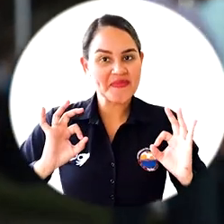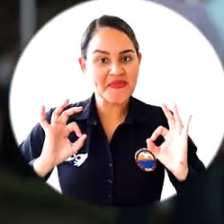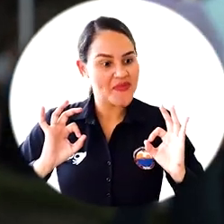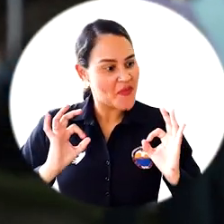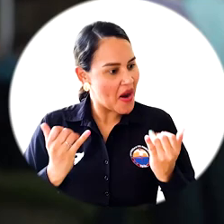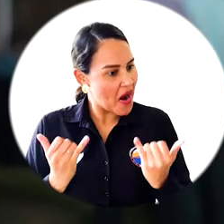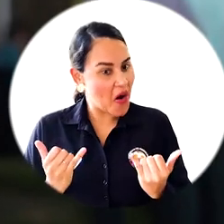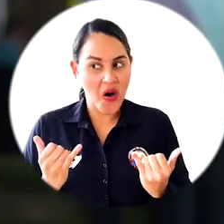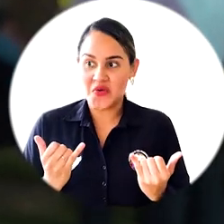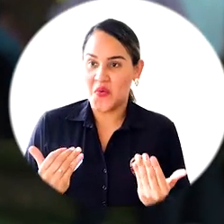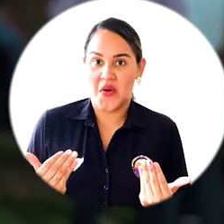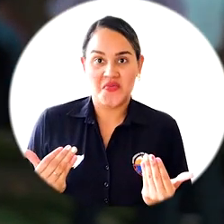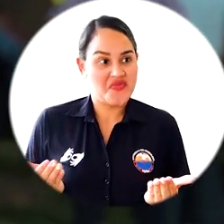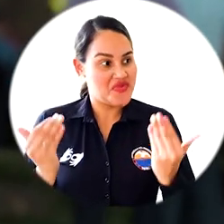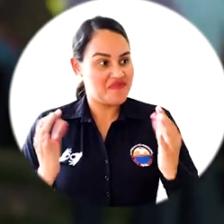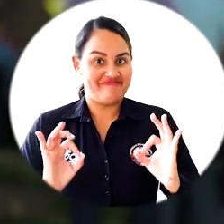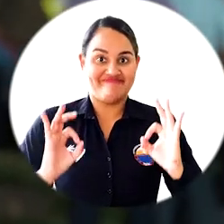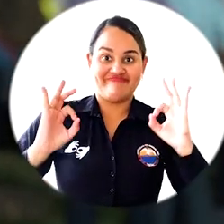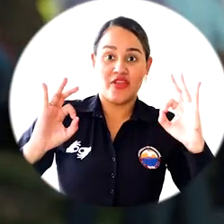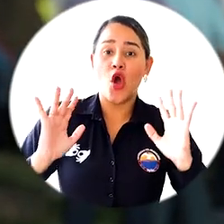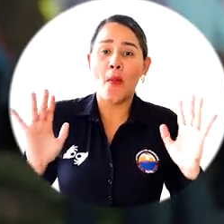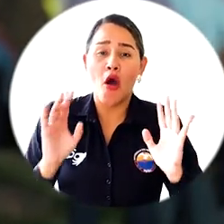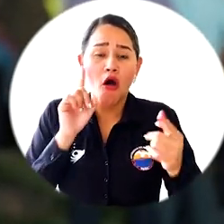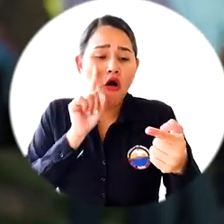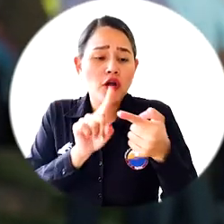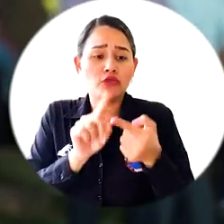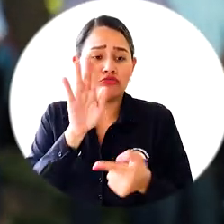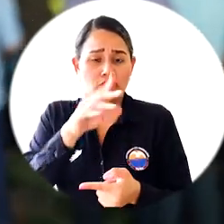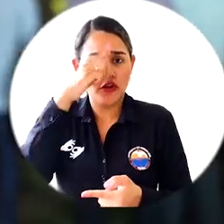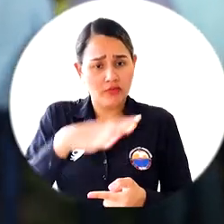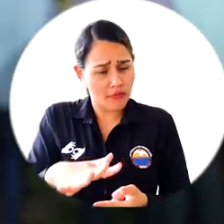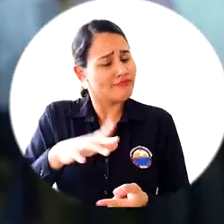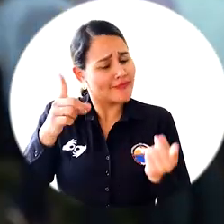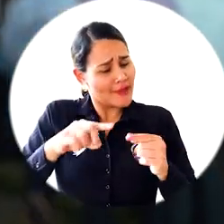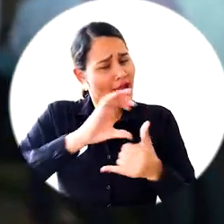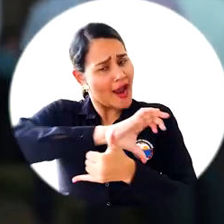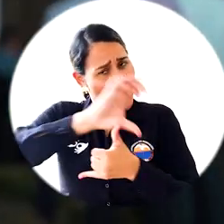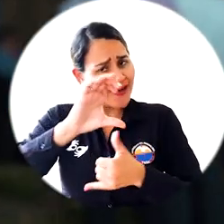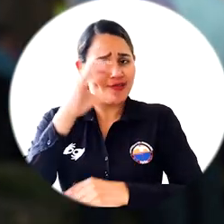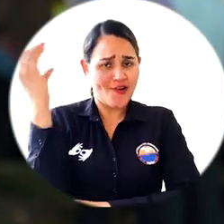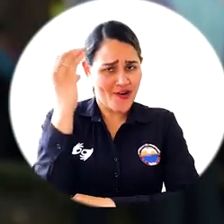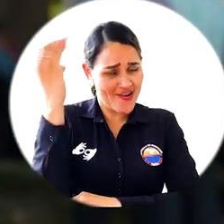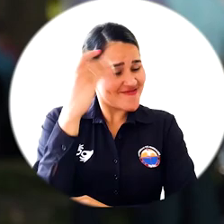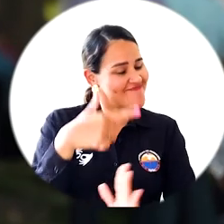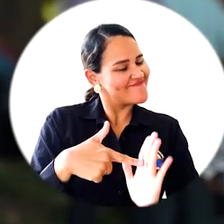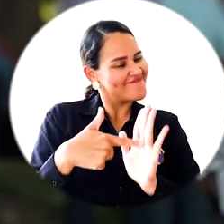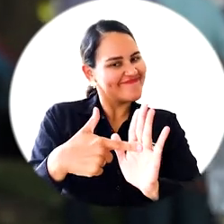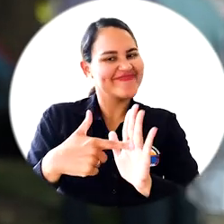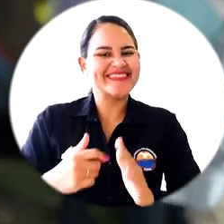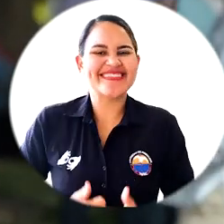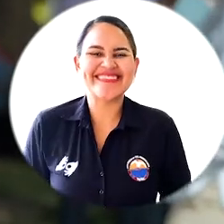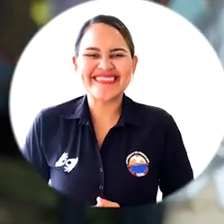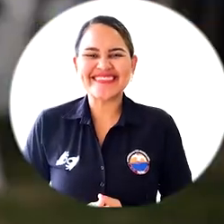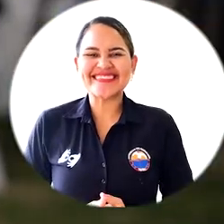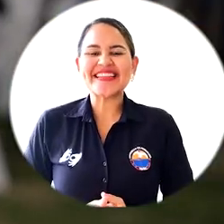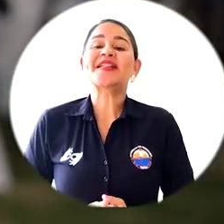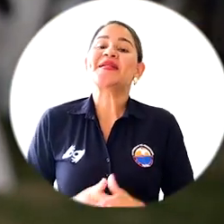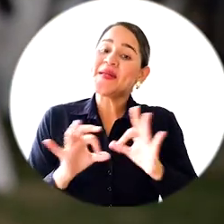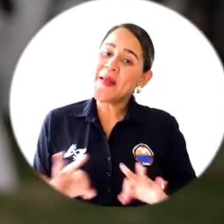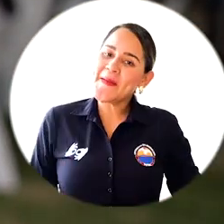modélica no solamente para la ciudad de Santa Marta sino para el Caribe y para Colombia